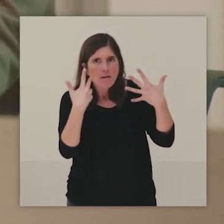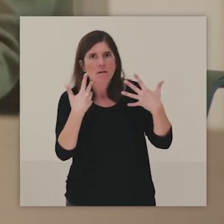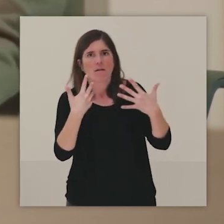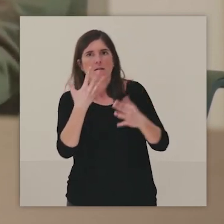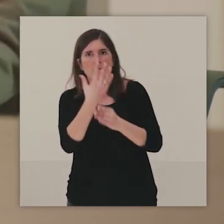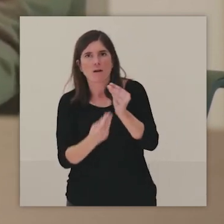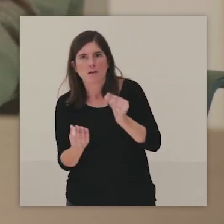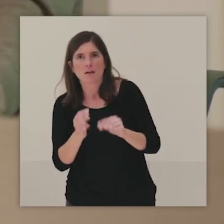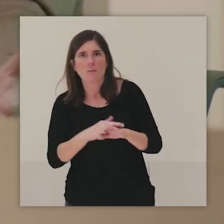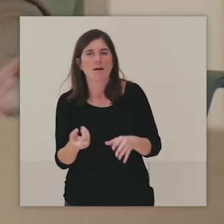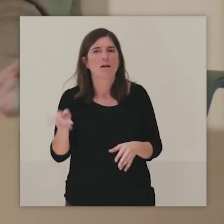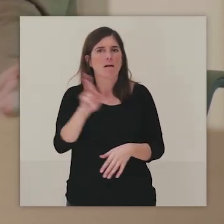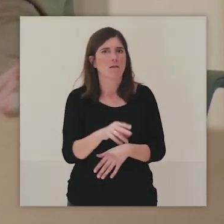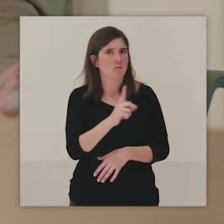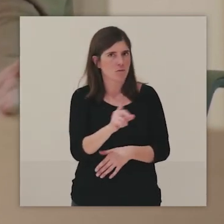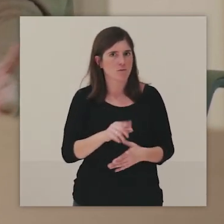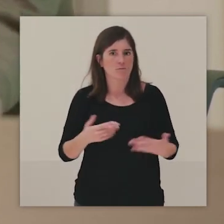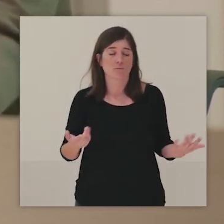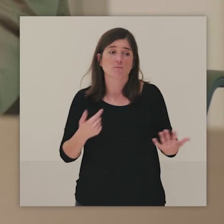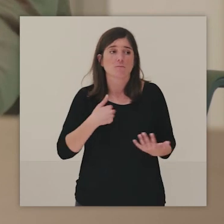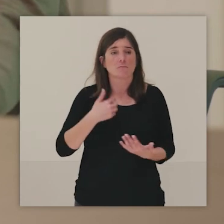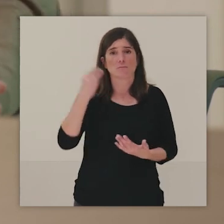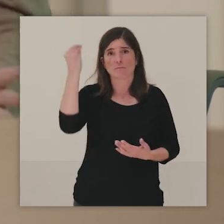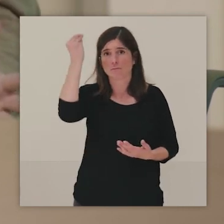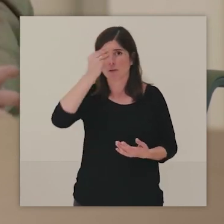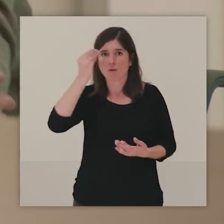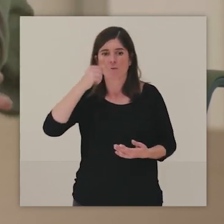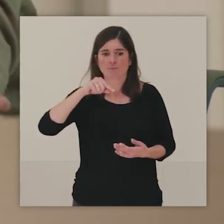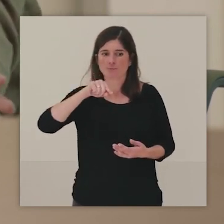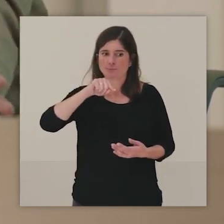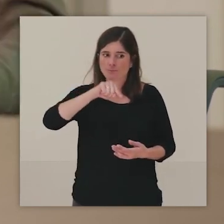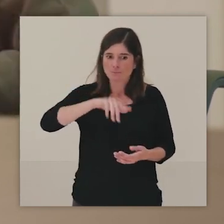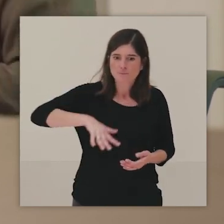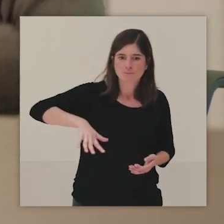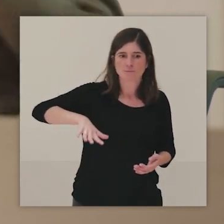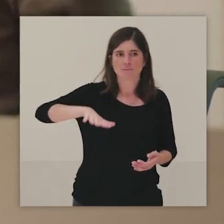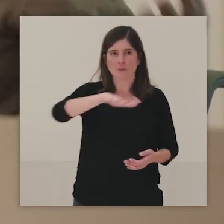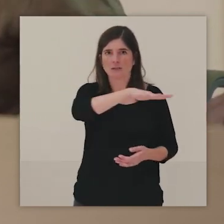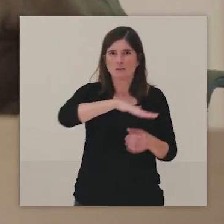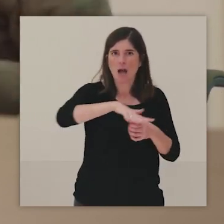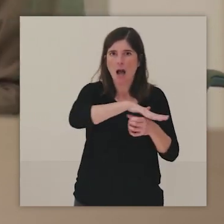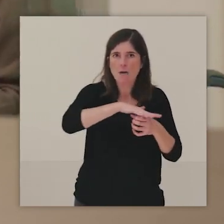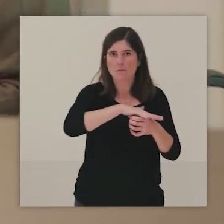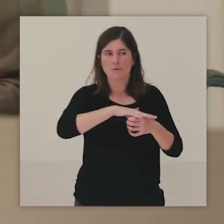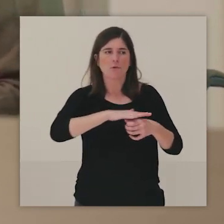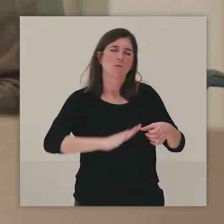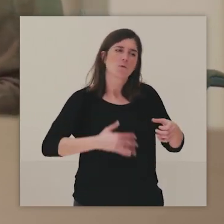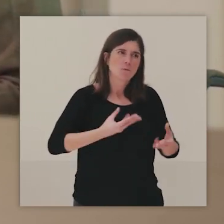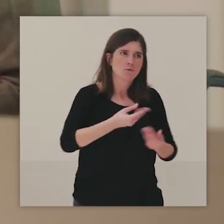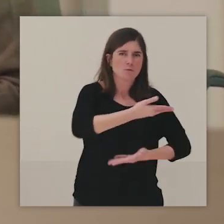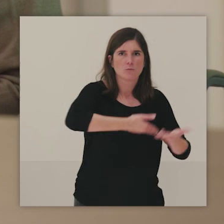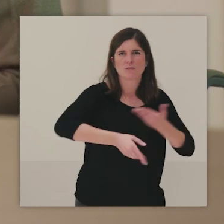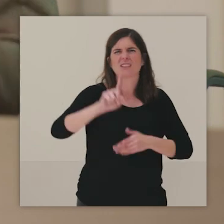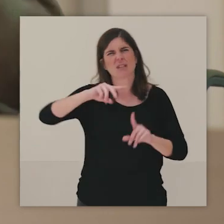no caigan en ellos. En este ámbito yo creo que hay mucha apertura por parte de la gente y luego hay muchos recursos por